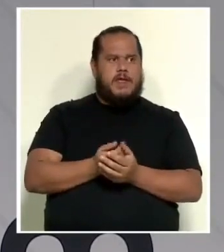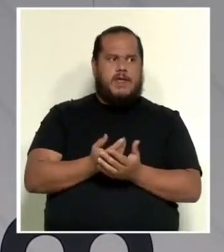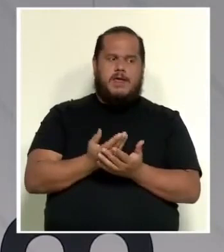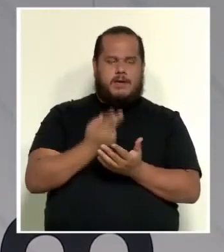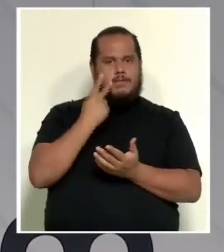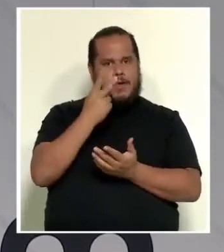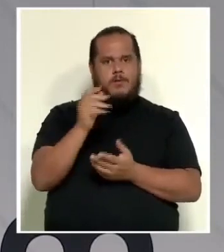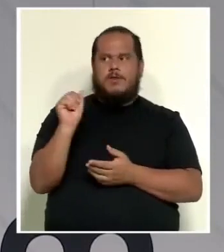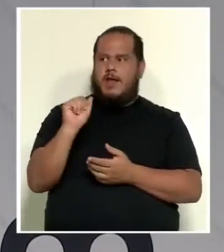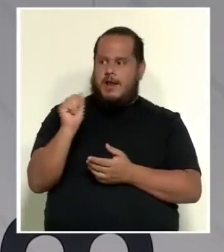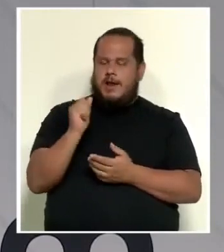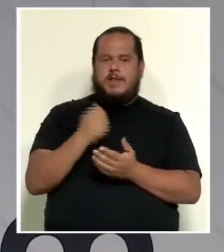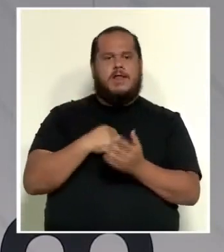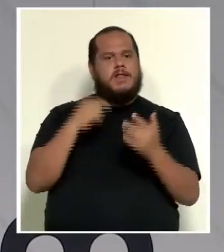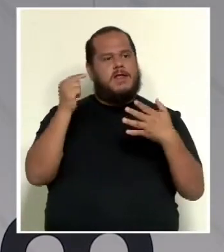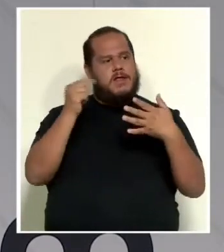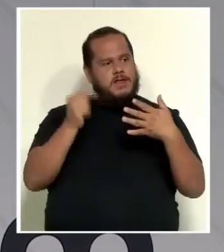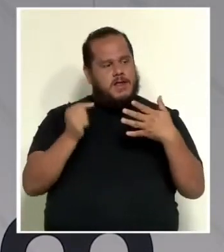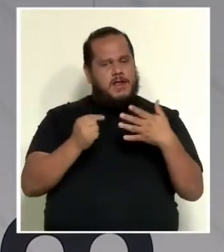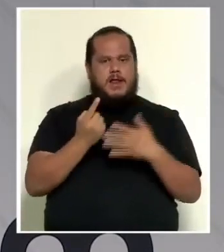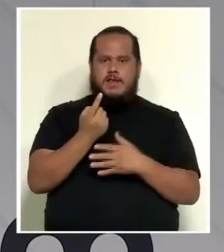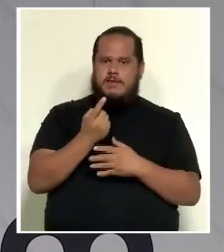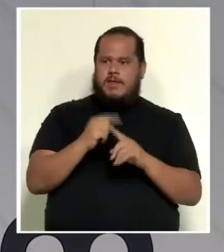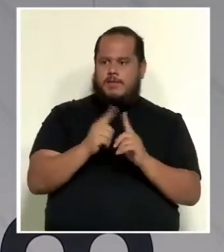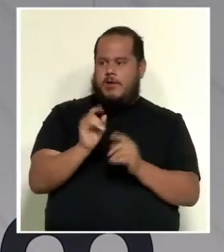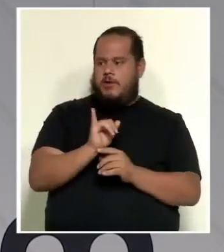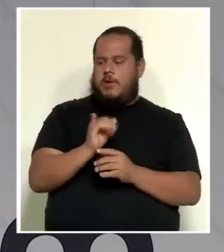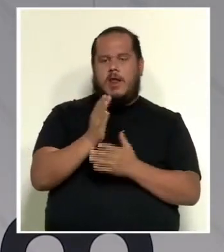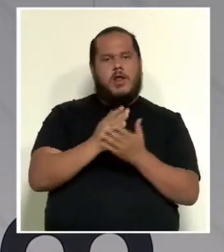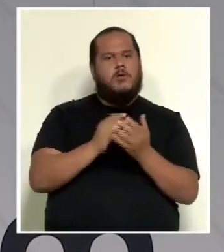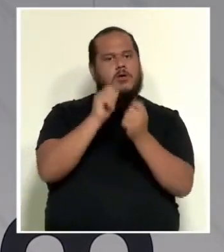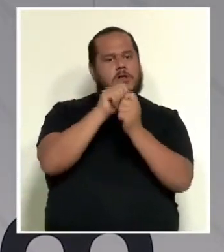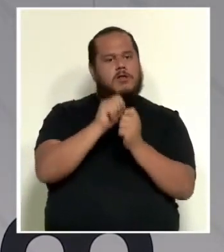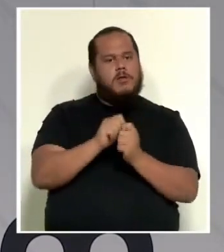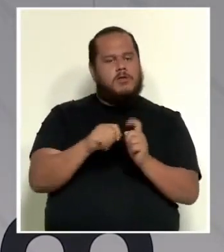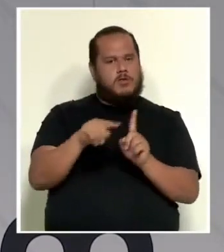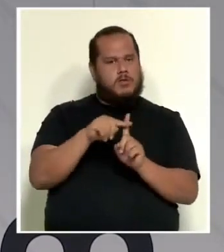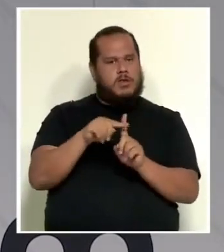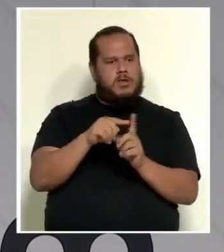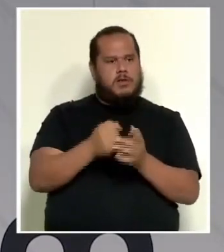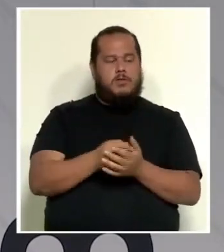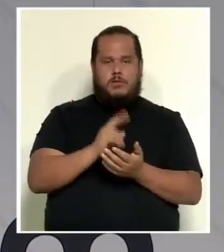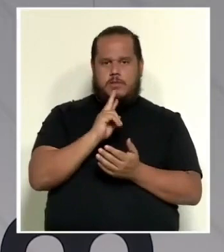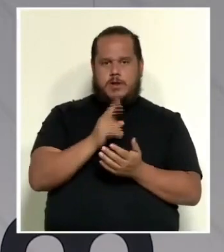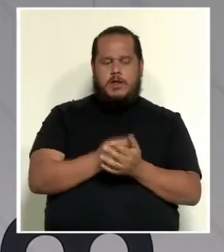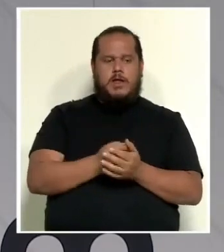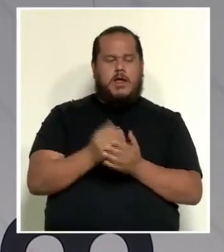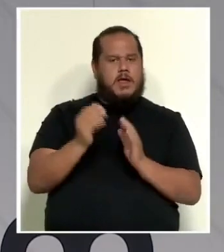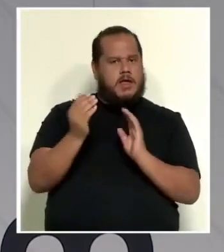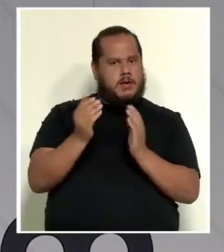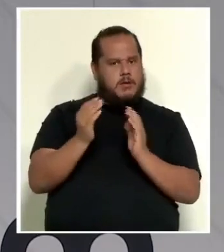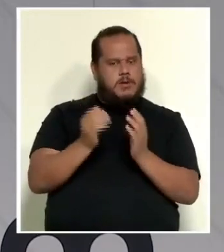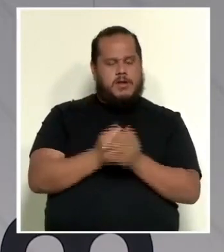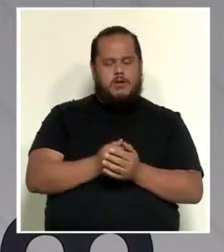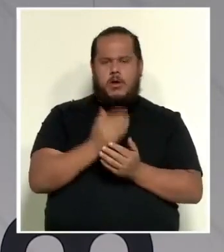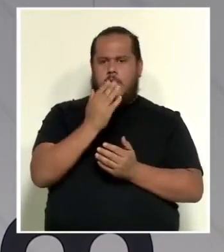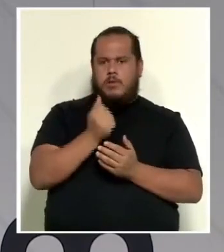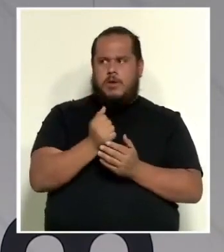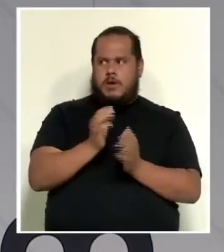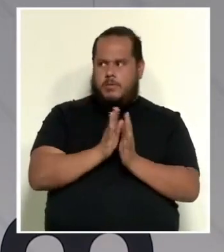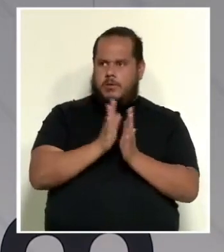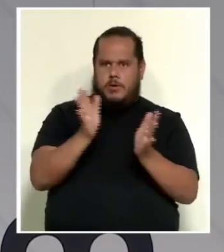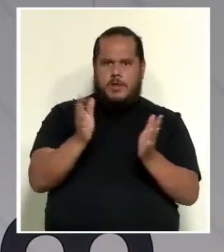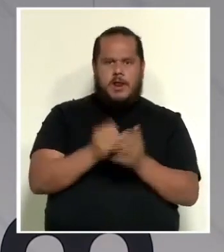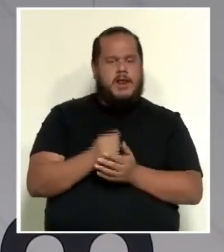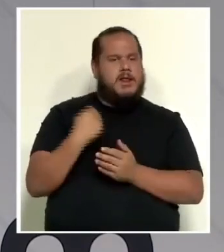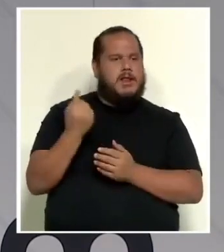alertas, señalan deficiencias, pero también algunos aspectos positivos, ¿verdad? En comparación, porque por lo